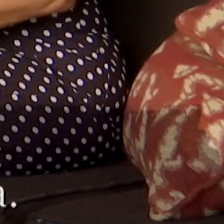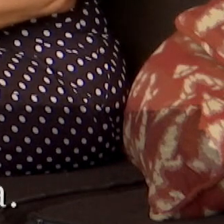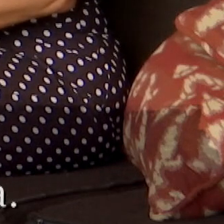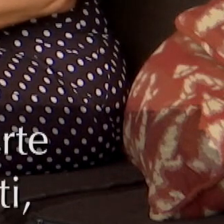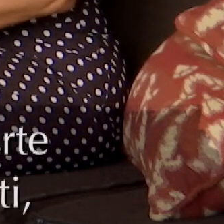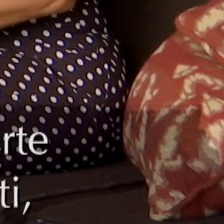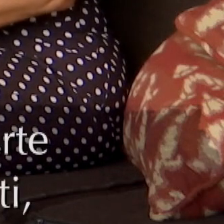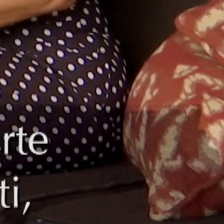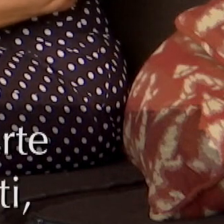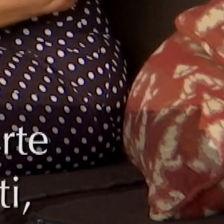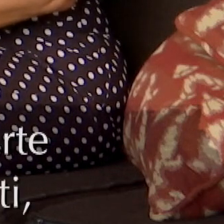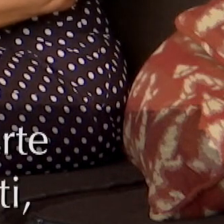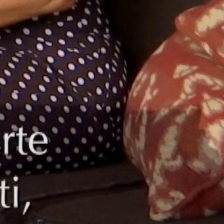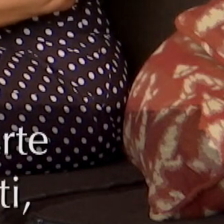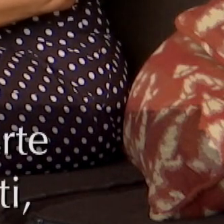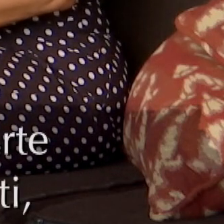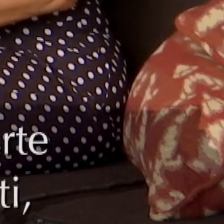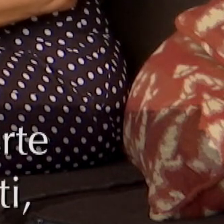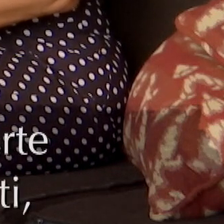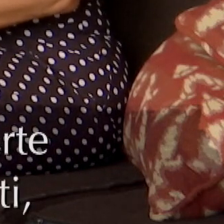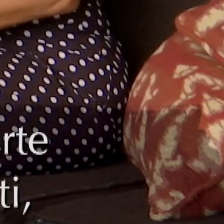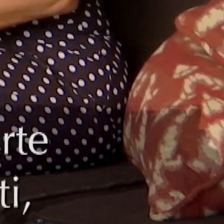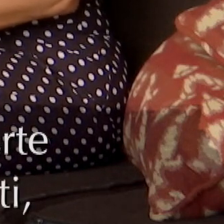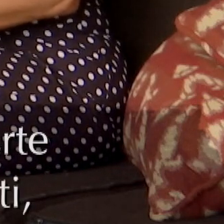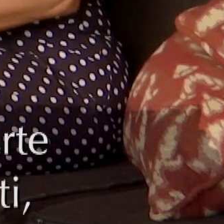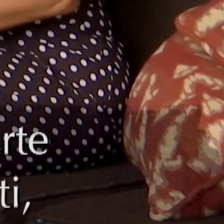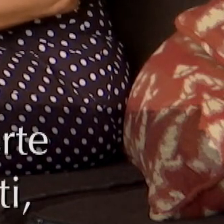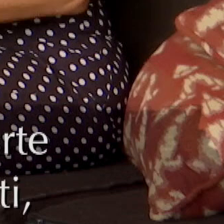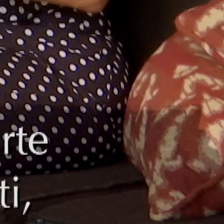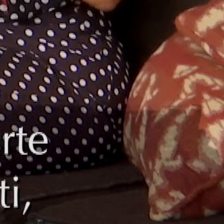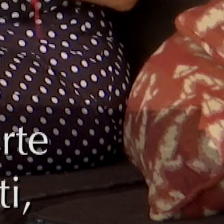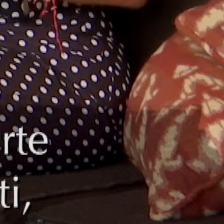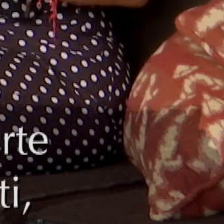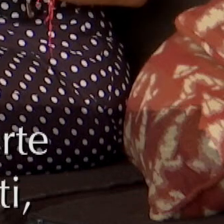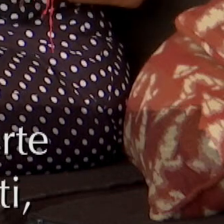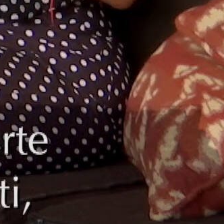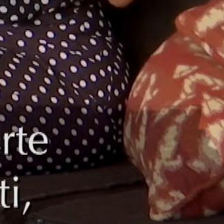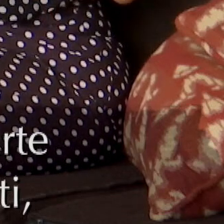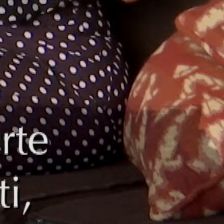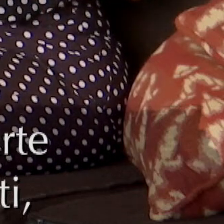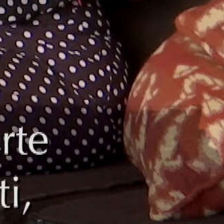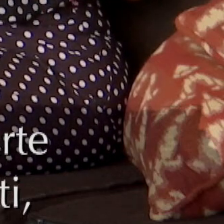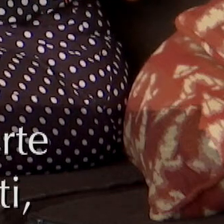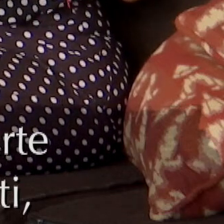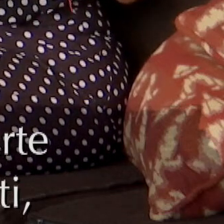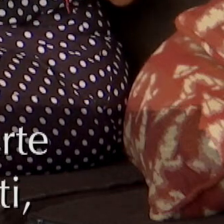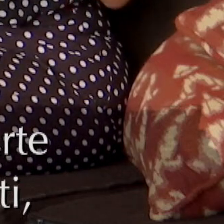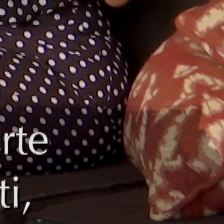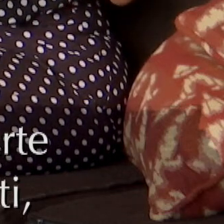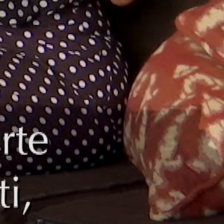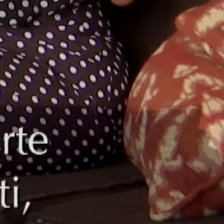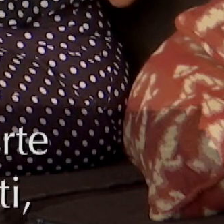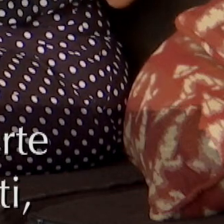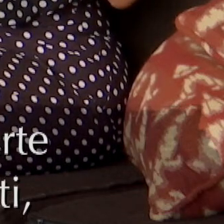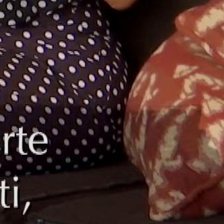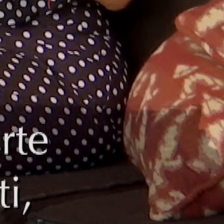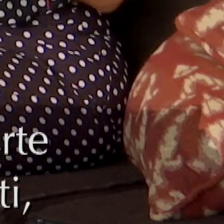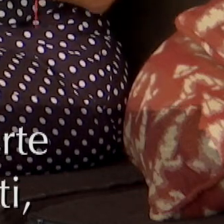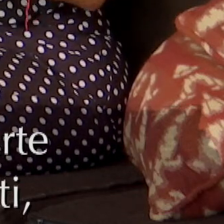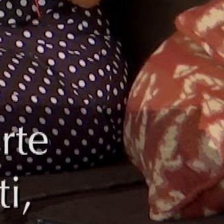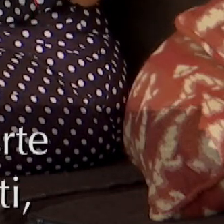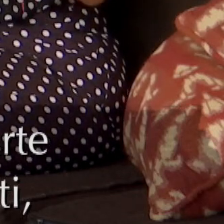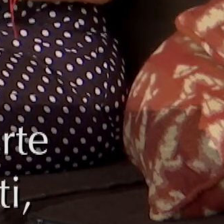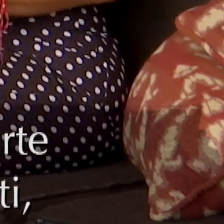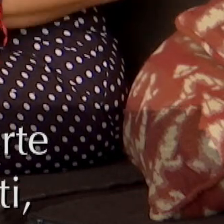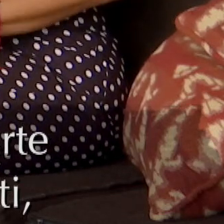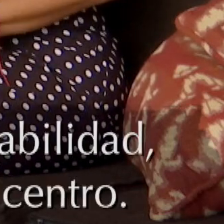adecuada. El mantra del día te dice, aprende a amarte y a resonar y fluir con lo